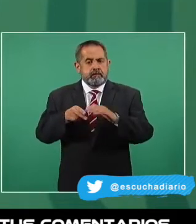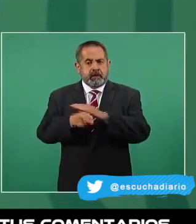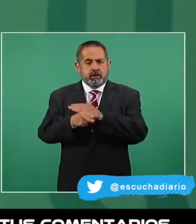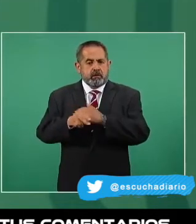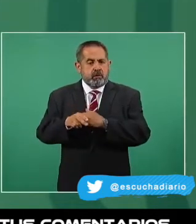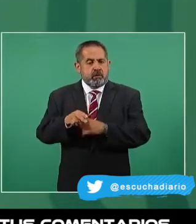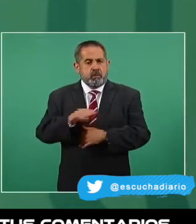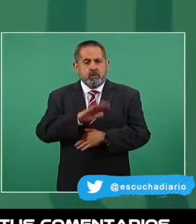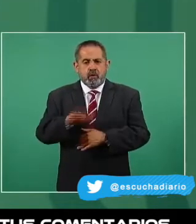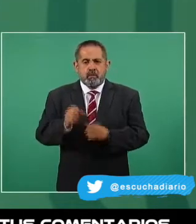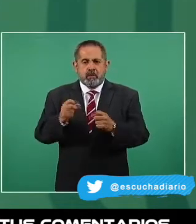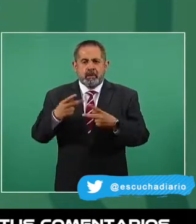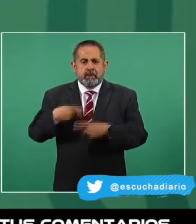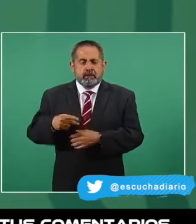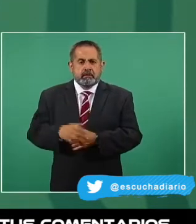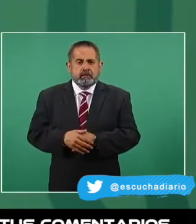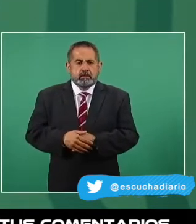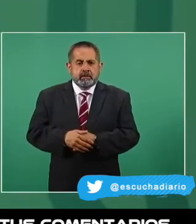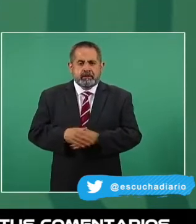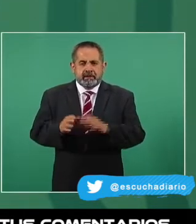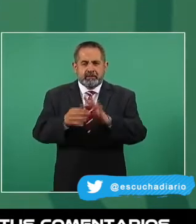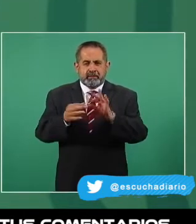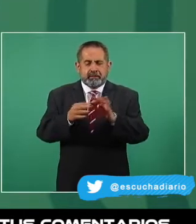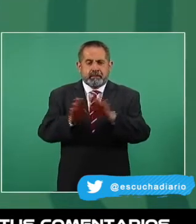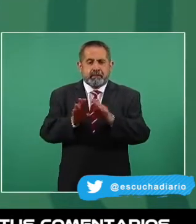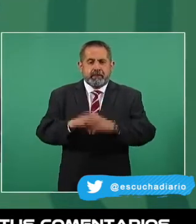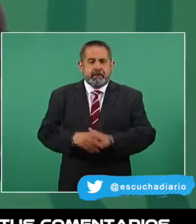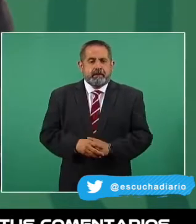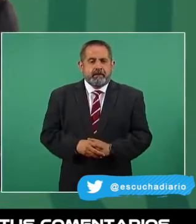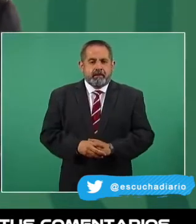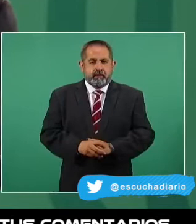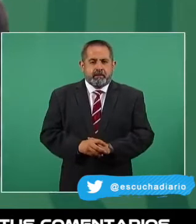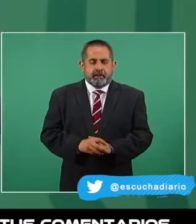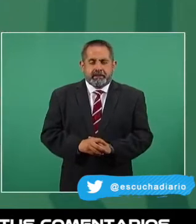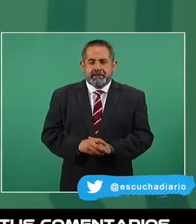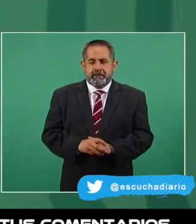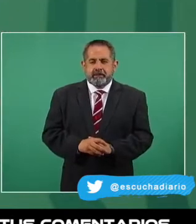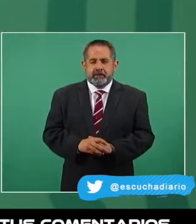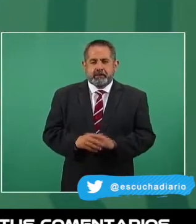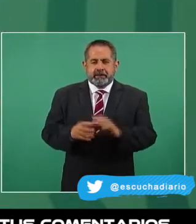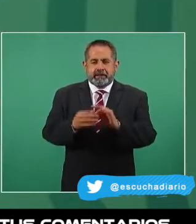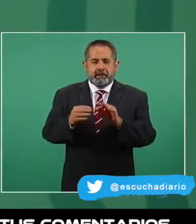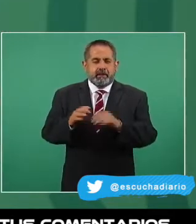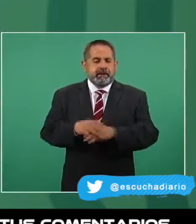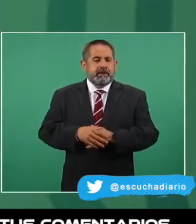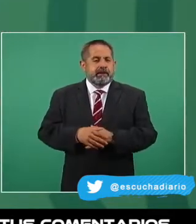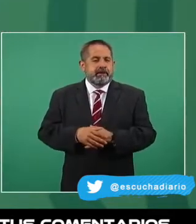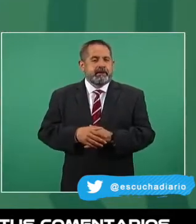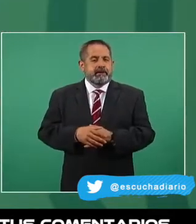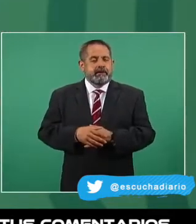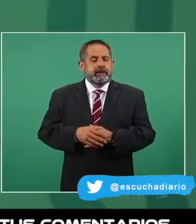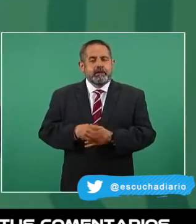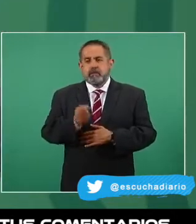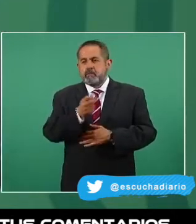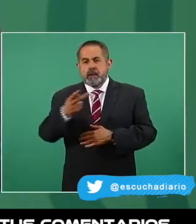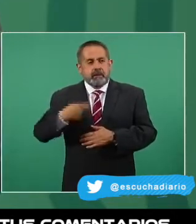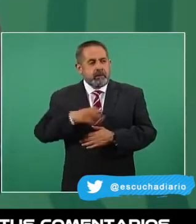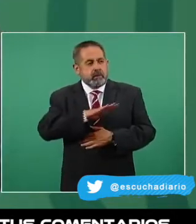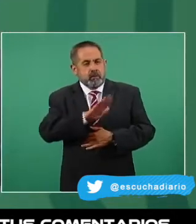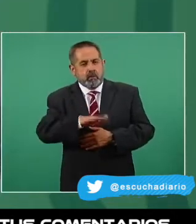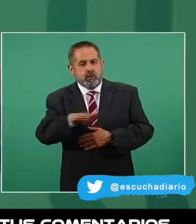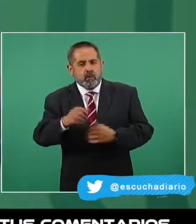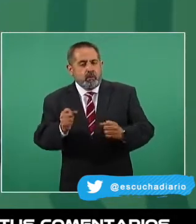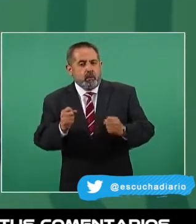a esta conferencia Marcelo Ebrard. Claudia Sheinbaum informa que hay 79 personas hospitalizadas y 25